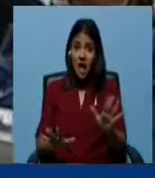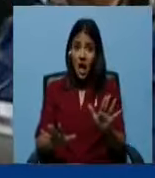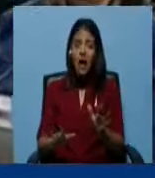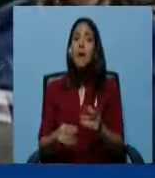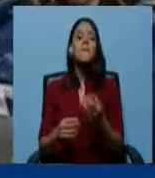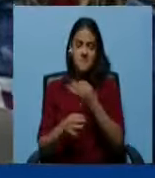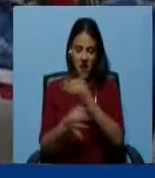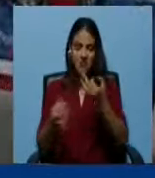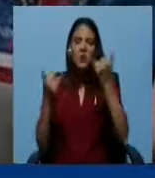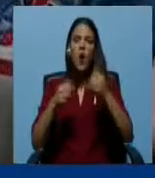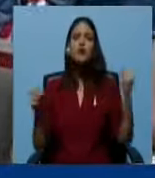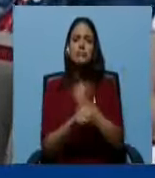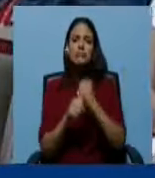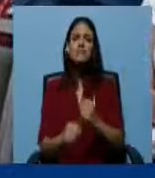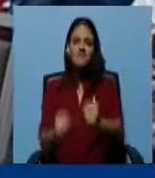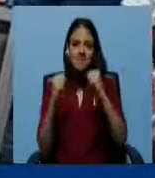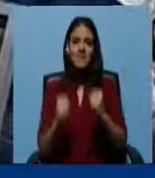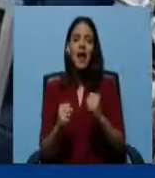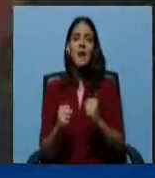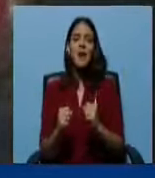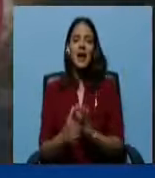Perfecto.